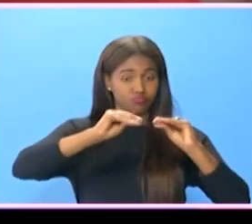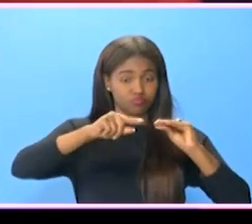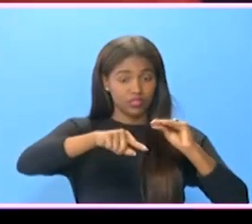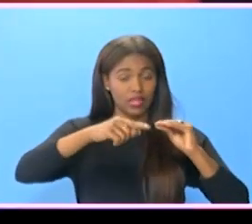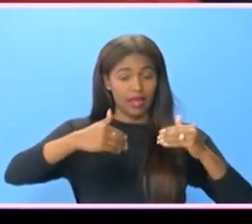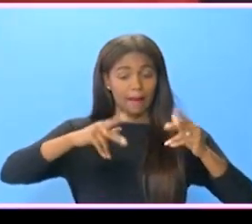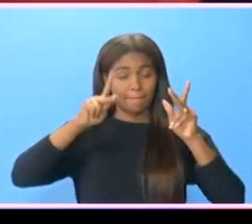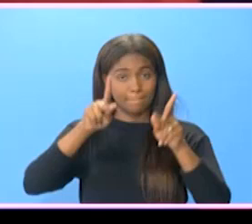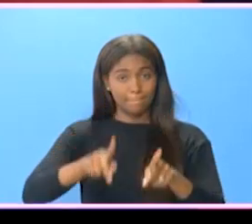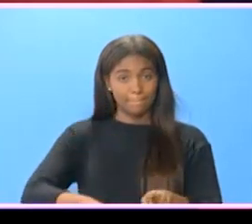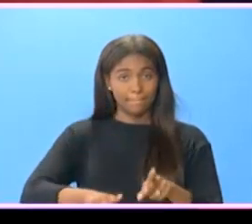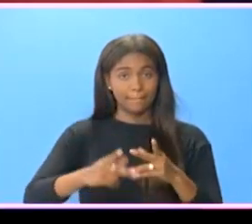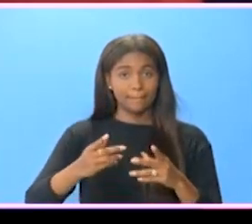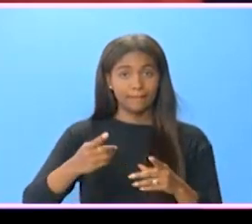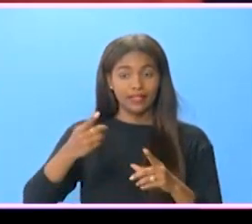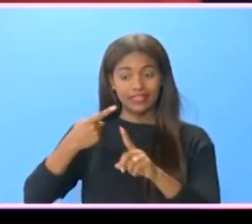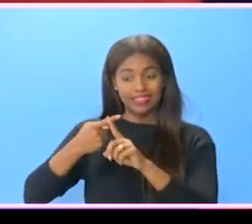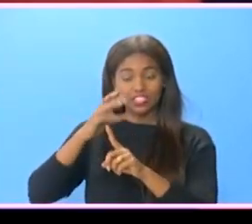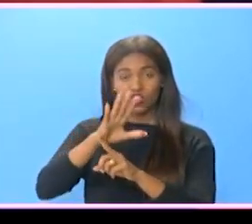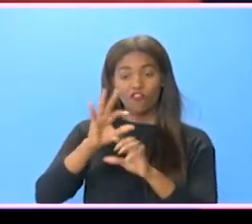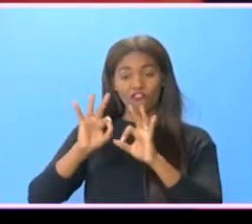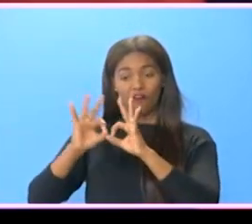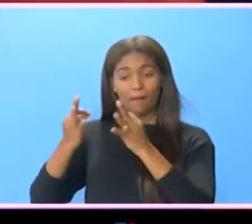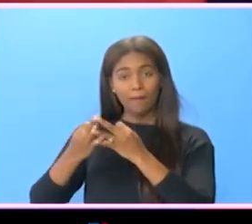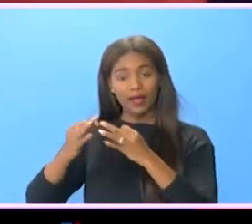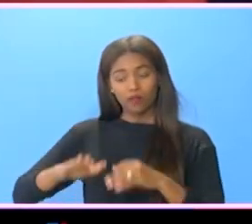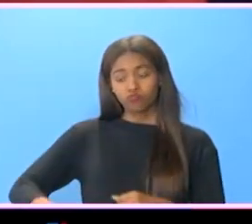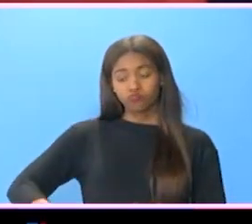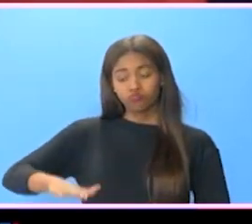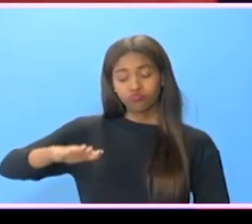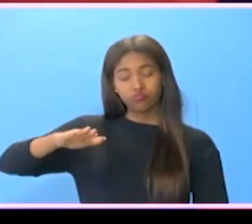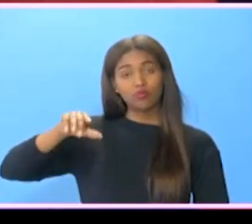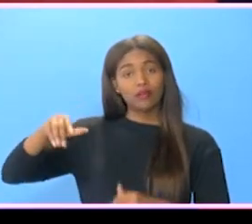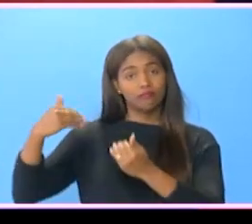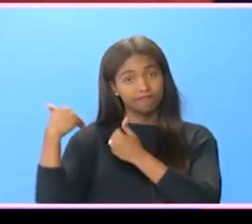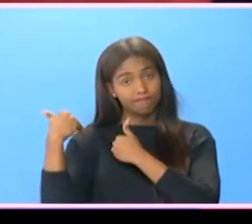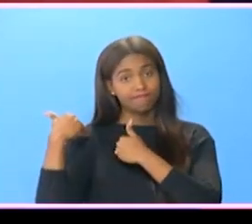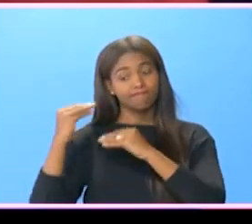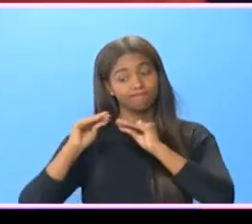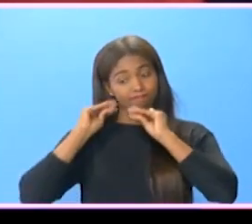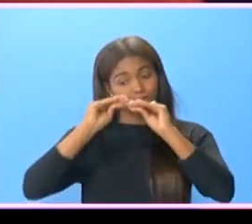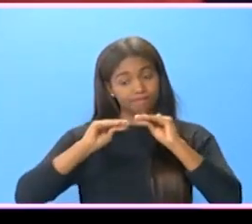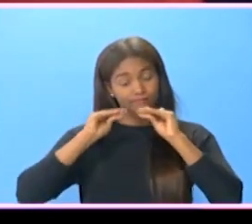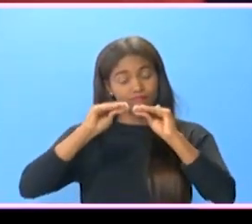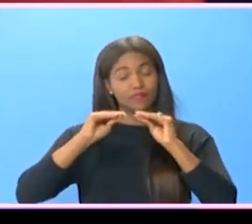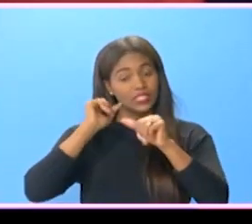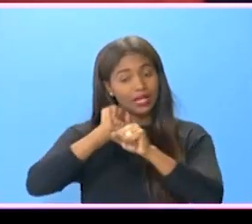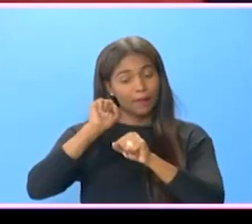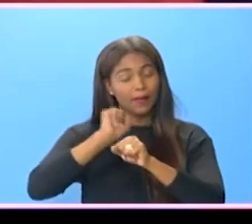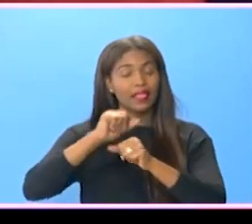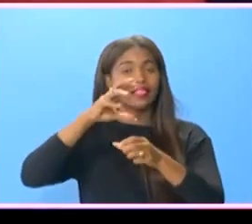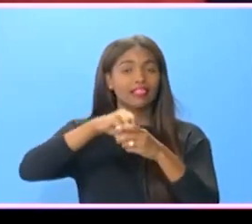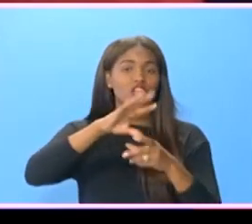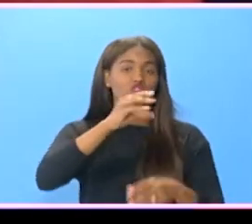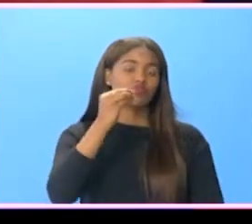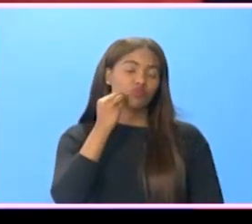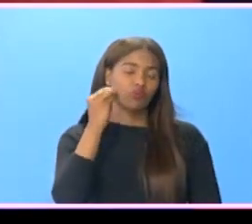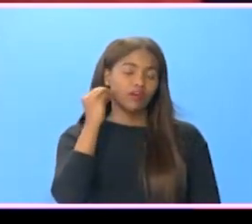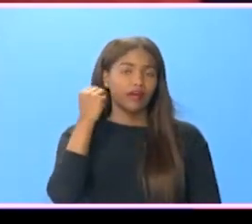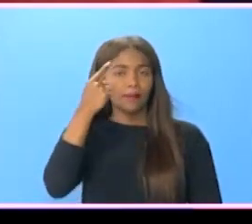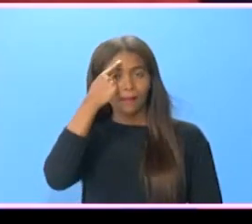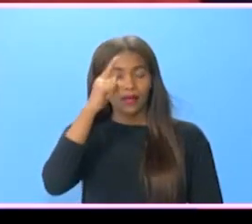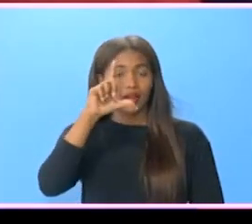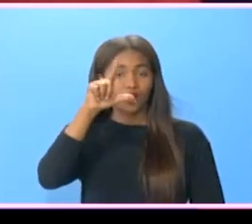ser humano desde el ser de la familia. Las familias tienen que hacer un gran trabajo dentro del hogar para